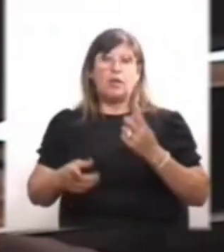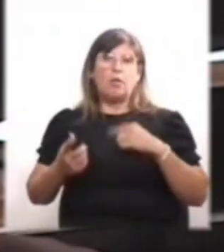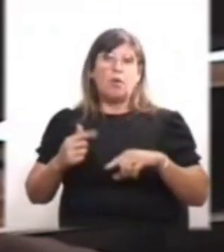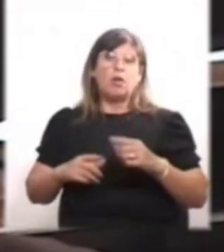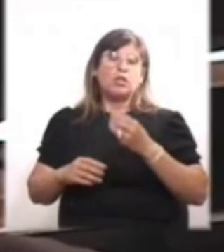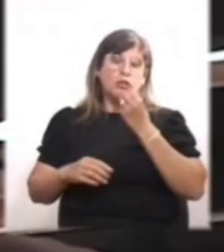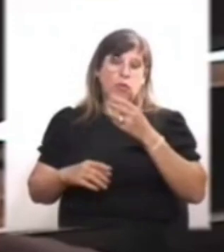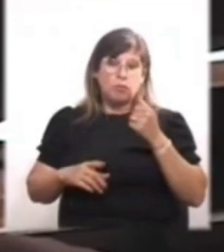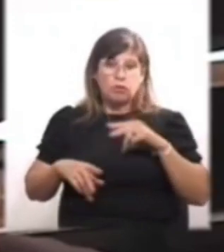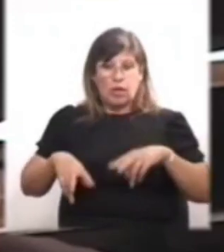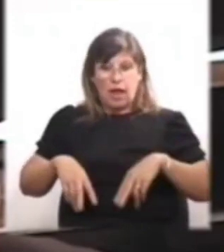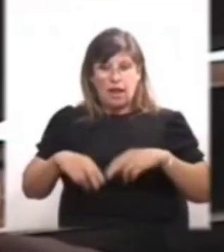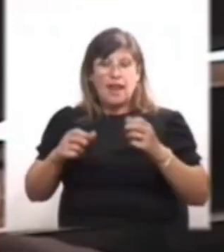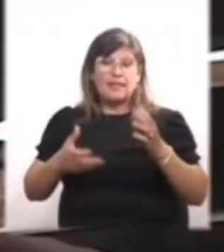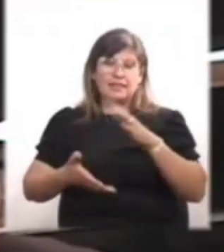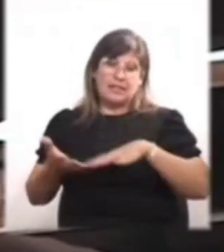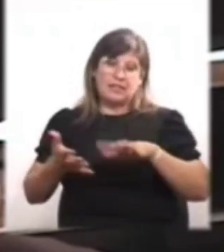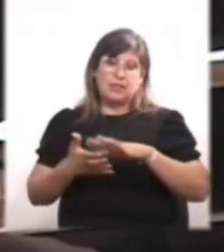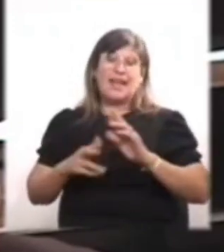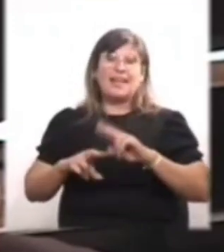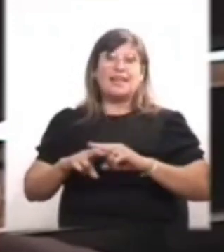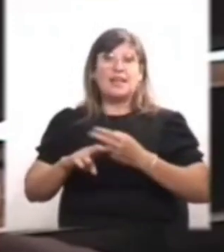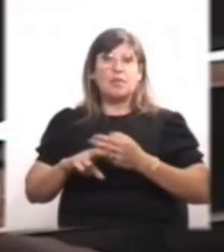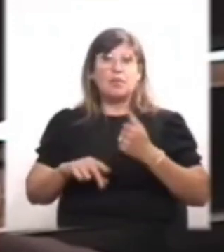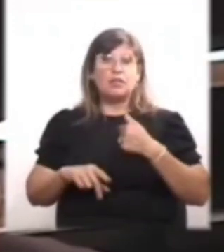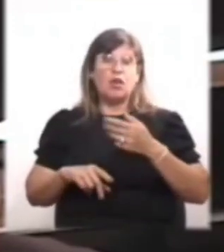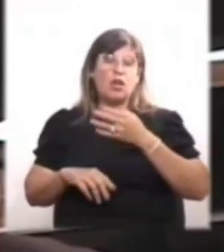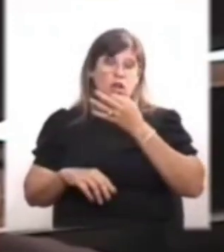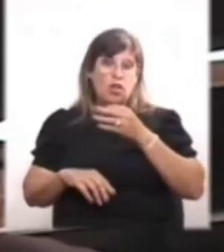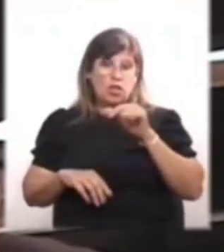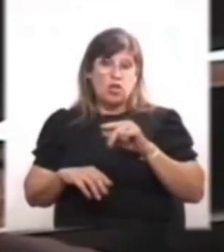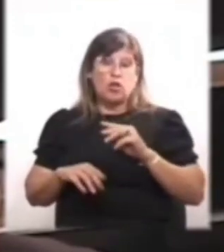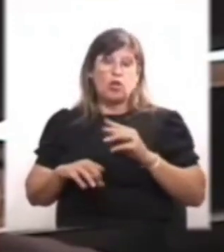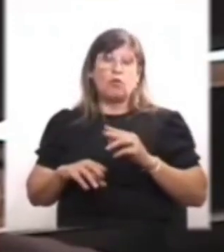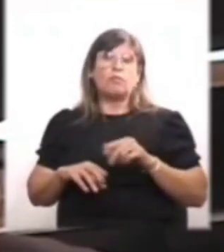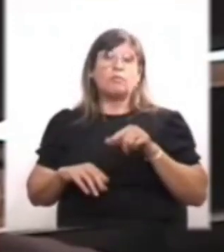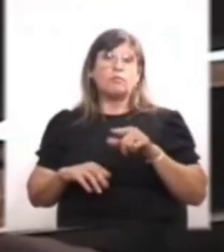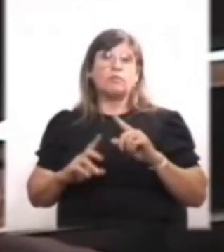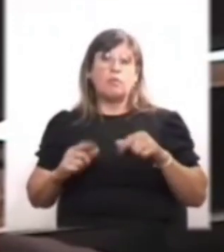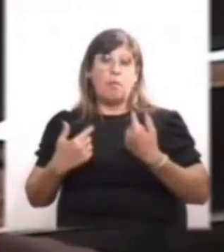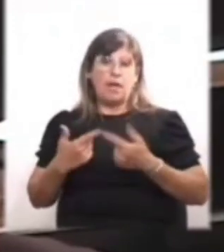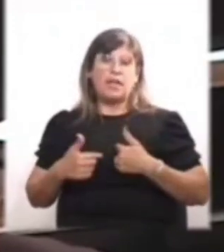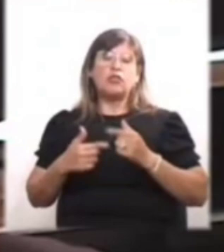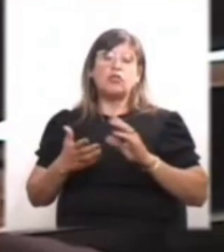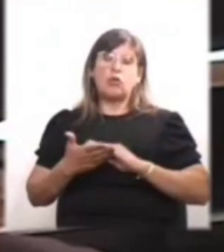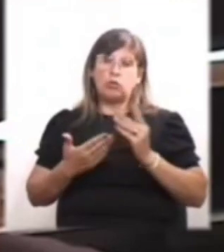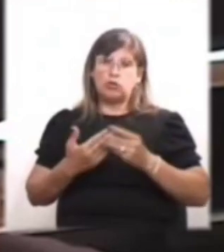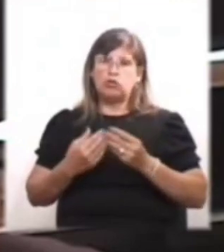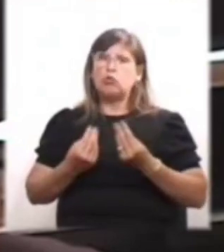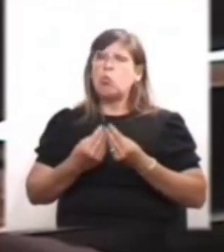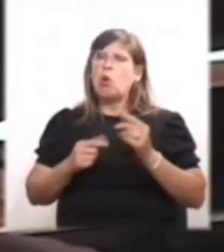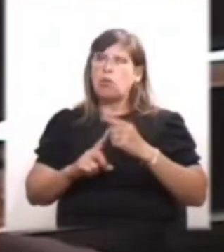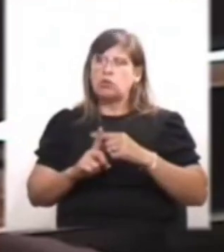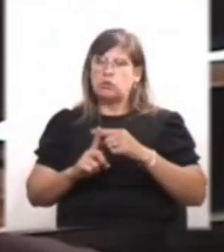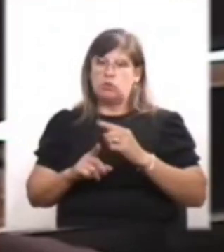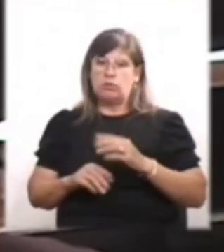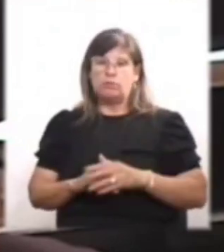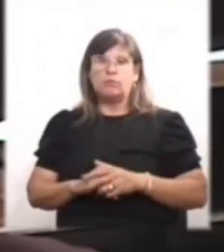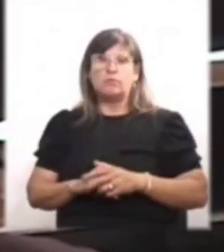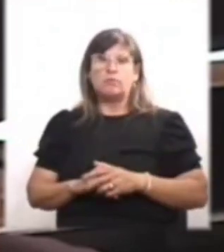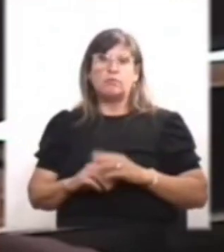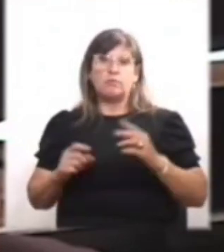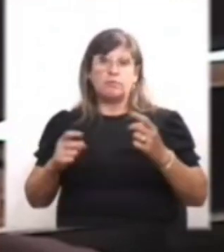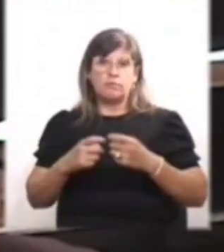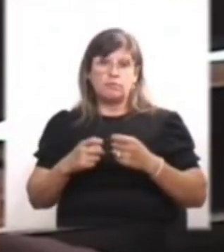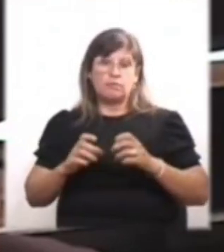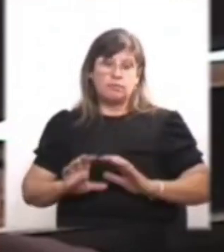en cuanto al análisis de la situación y repito, porque lo dijo varias veces en sala, para nosotros el proyecto es muy positivo. La Asociación